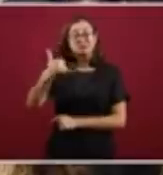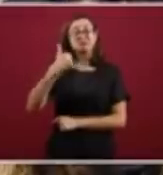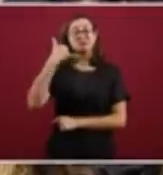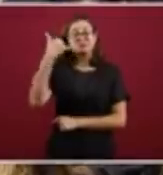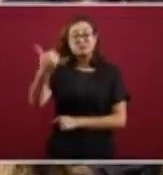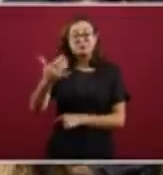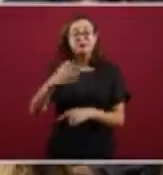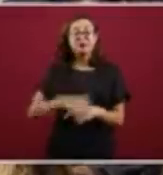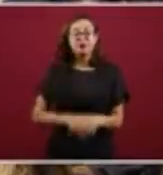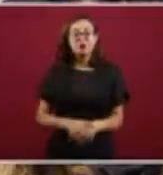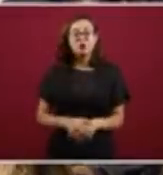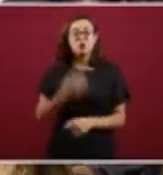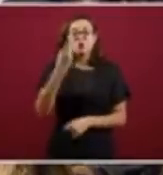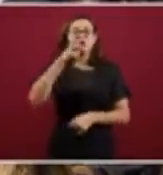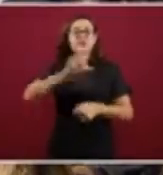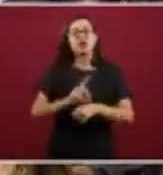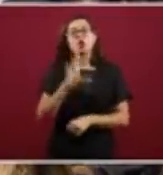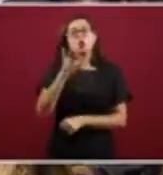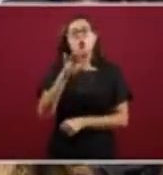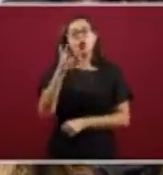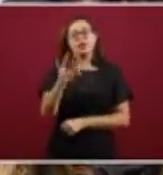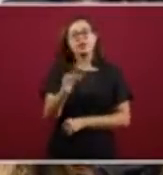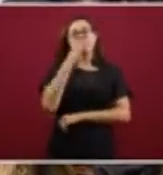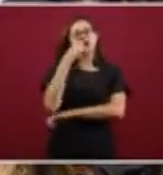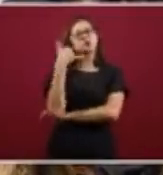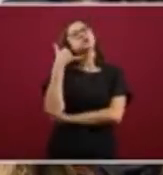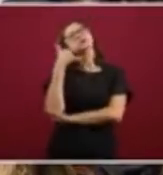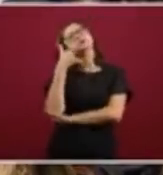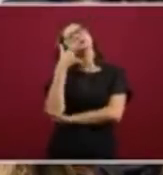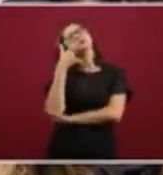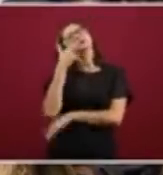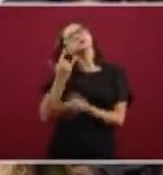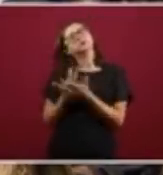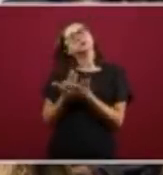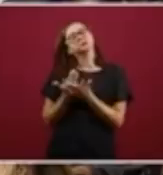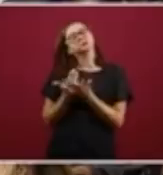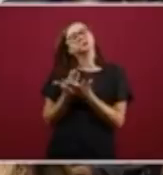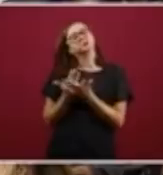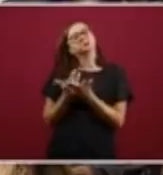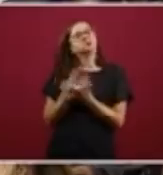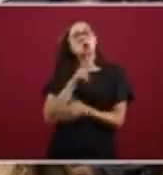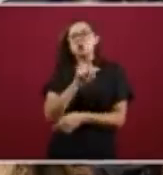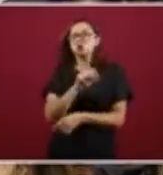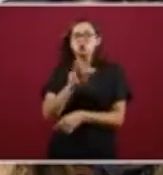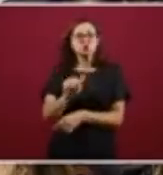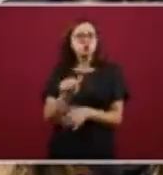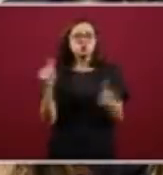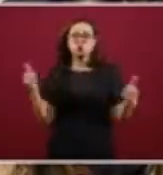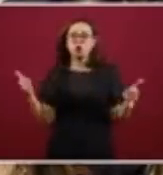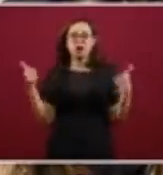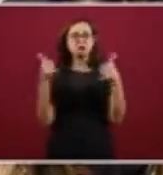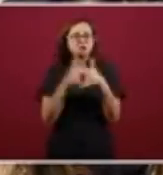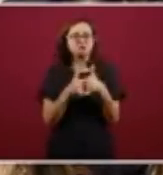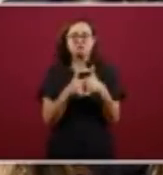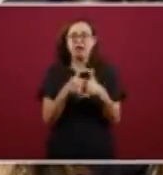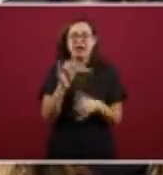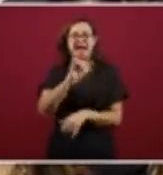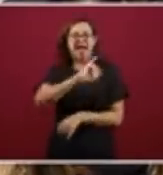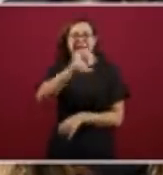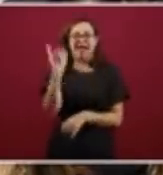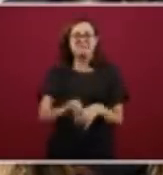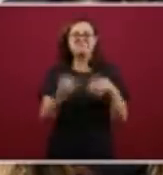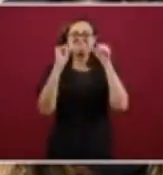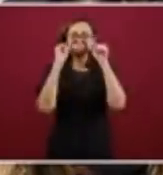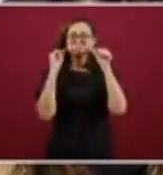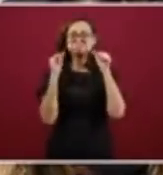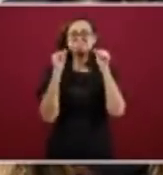hasta me tardé 40 minutos una vez para ver si me contestaban, y ninguna de estas extensiones atiende para las